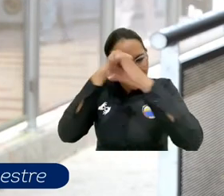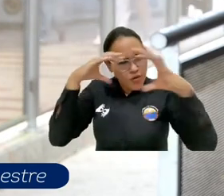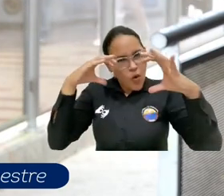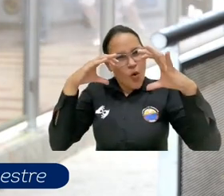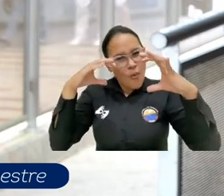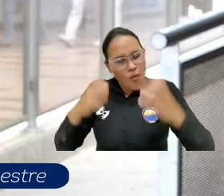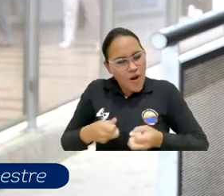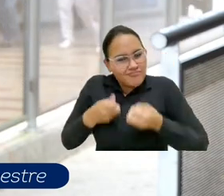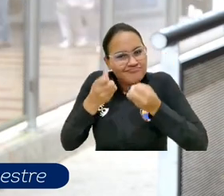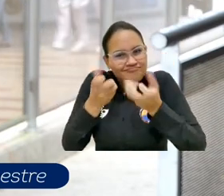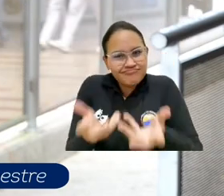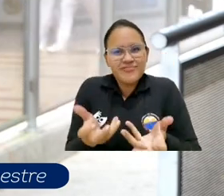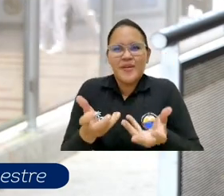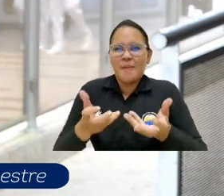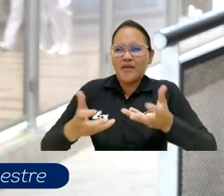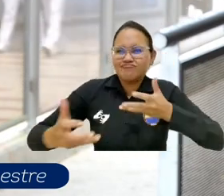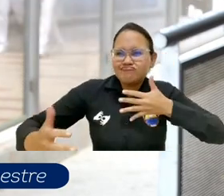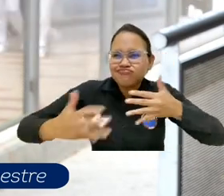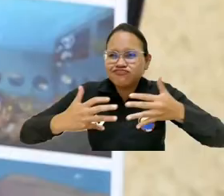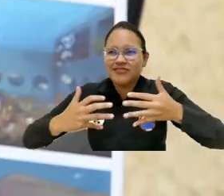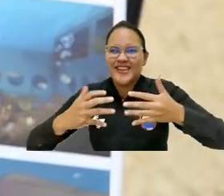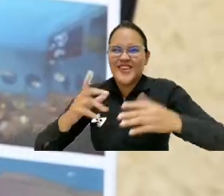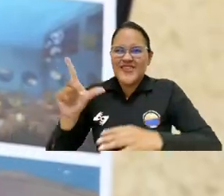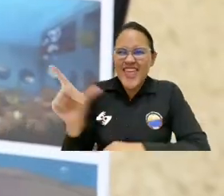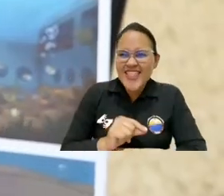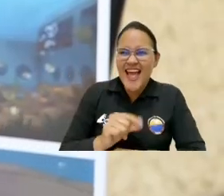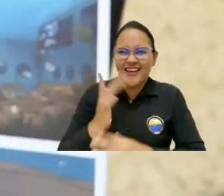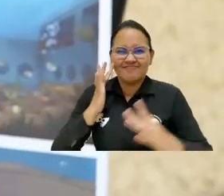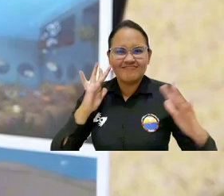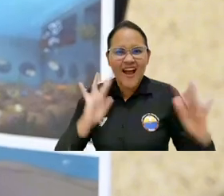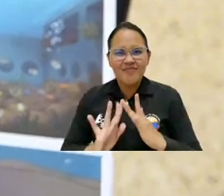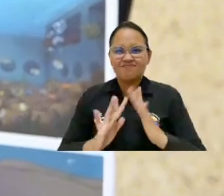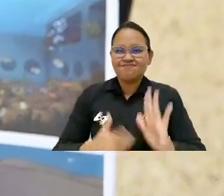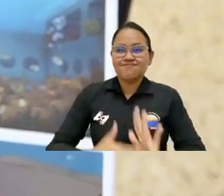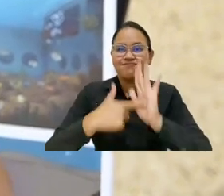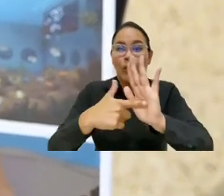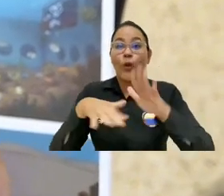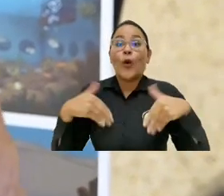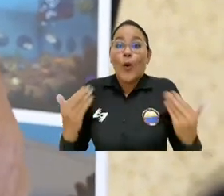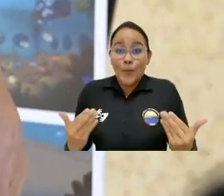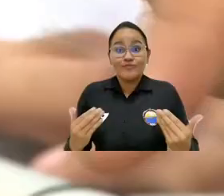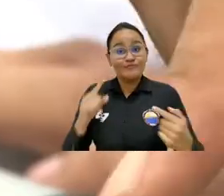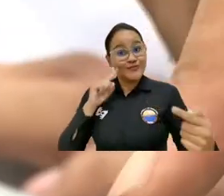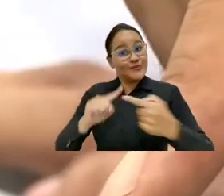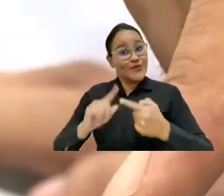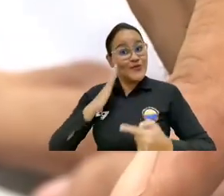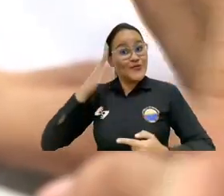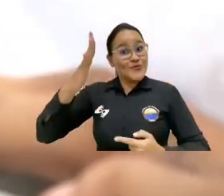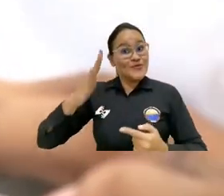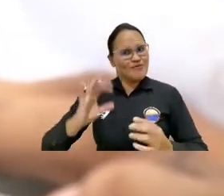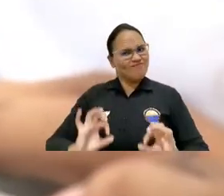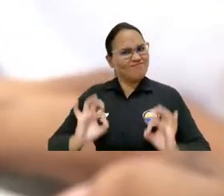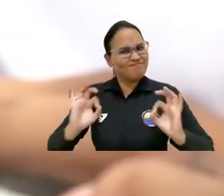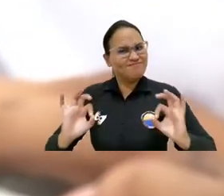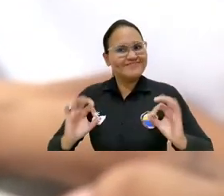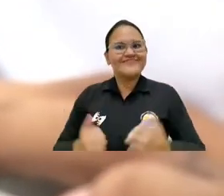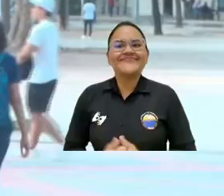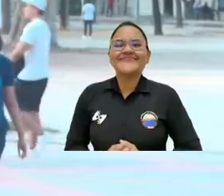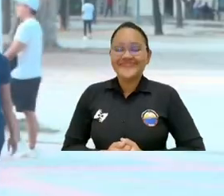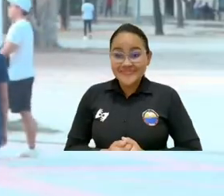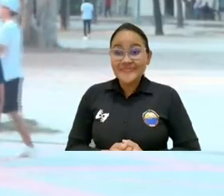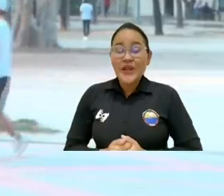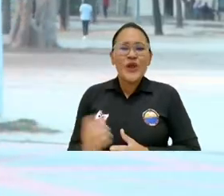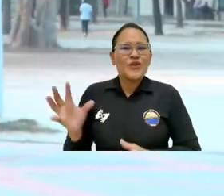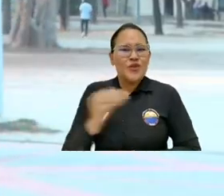escrito, dejarlo a lo digital, como a esas vivencias de lo que puede llevar para nosotros en un